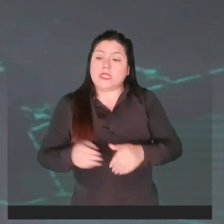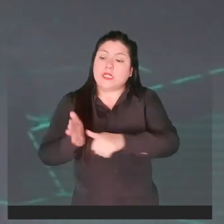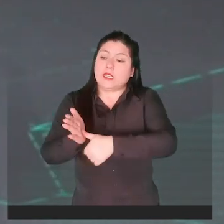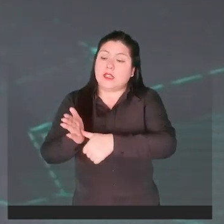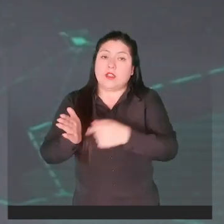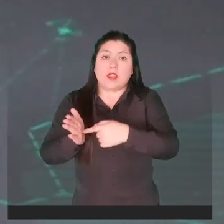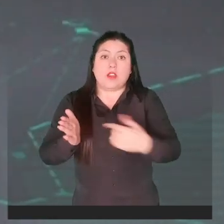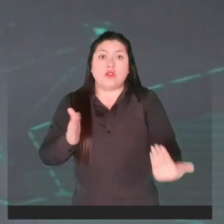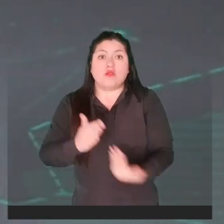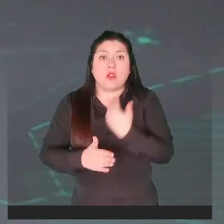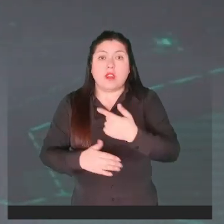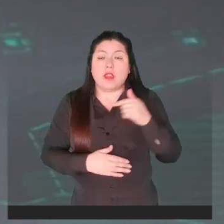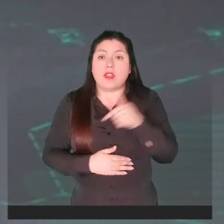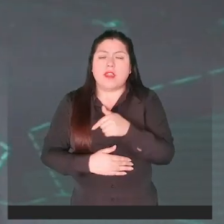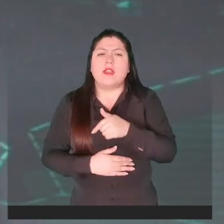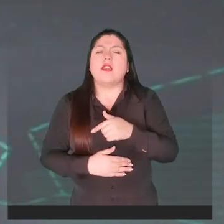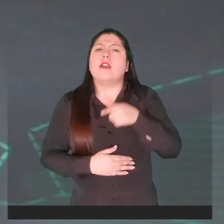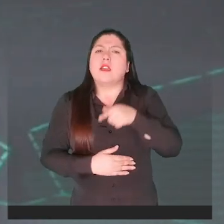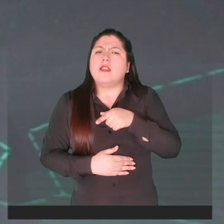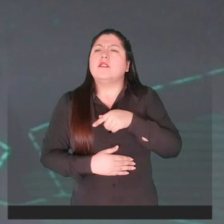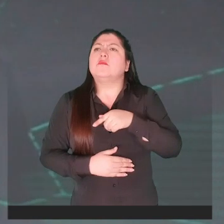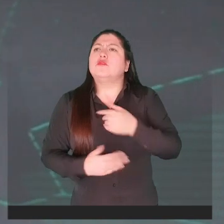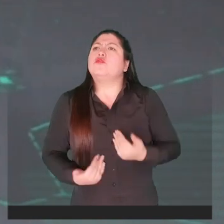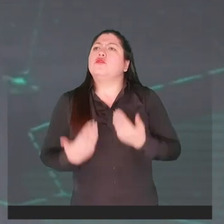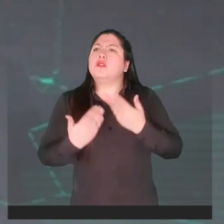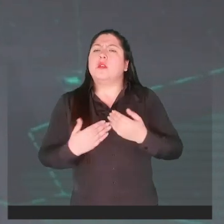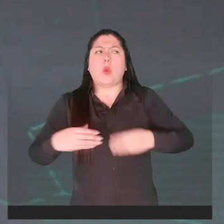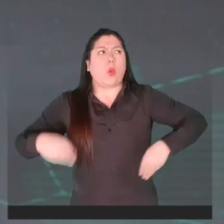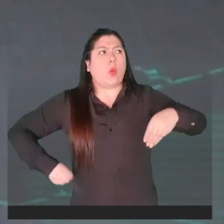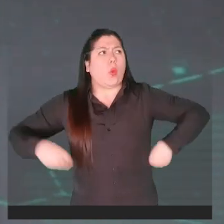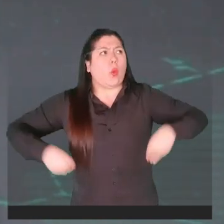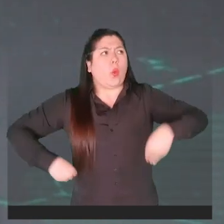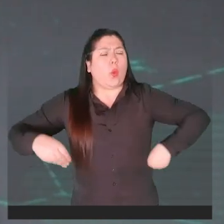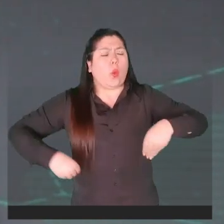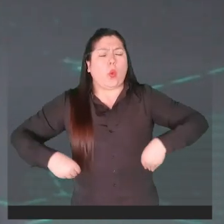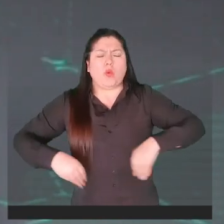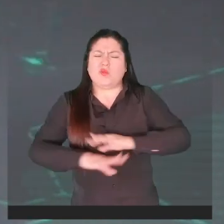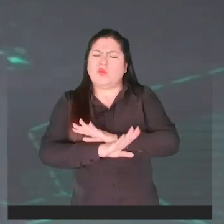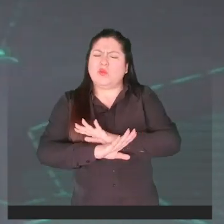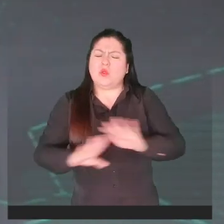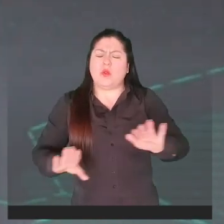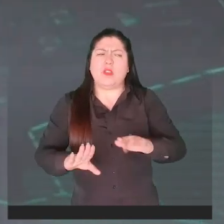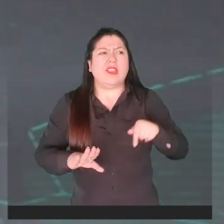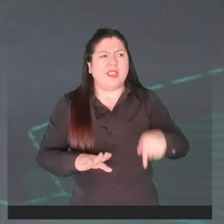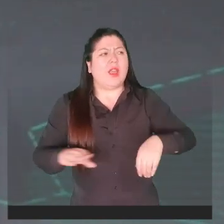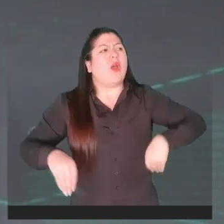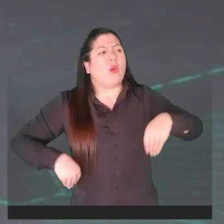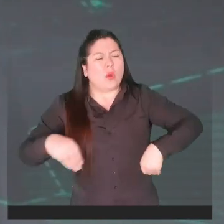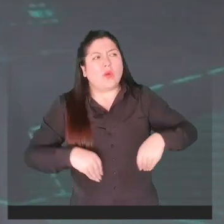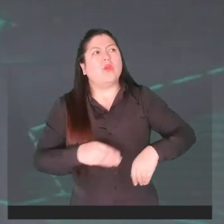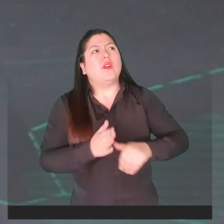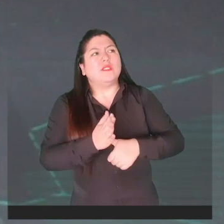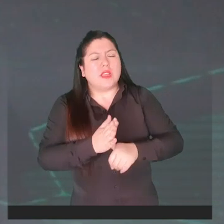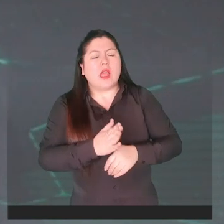Esta nueva cédula también permite derrotar la corrupción en los documentos de identificación.